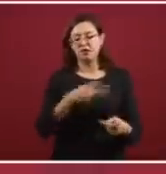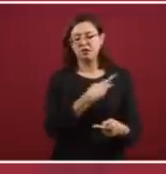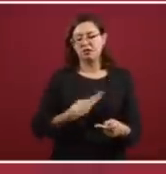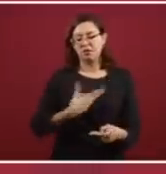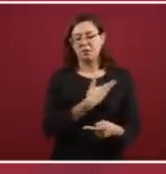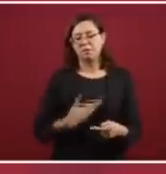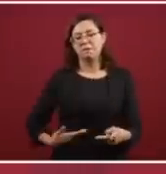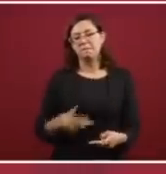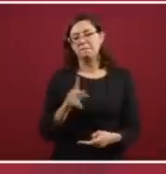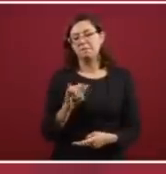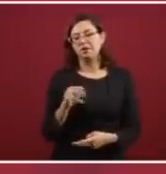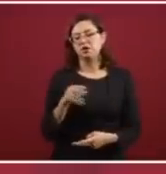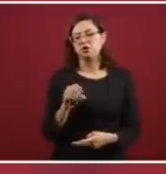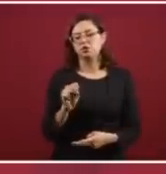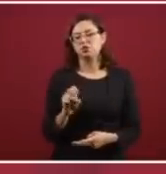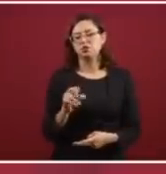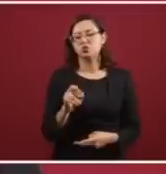Suárez,